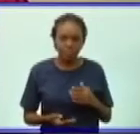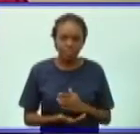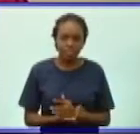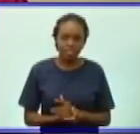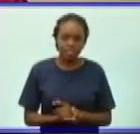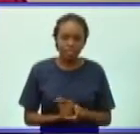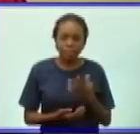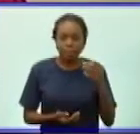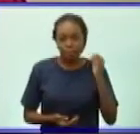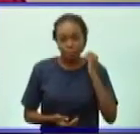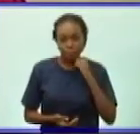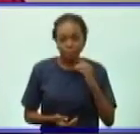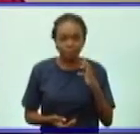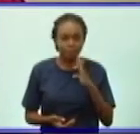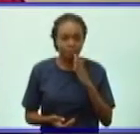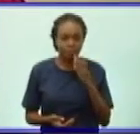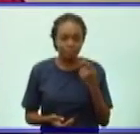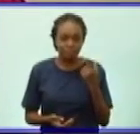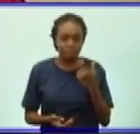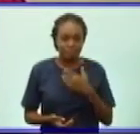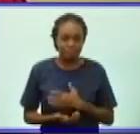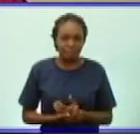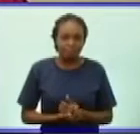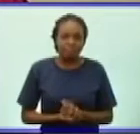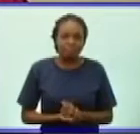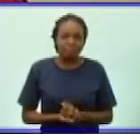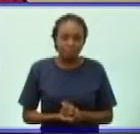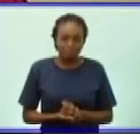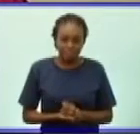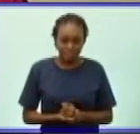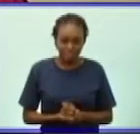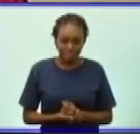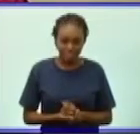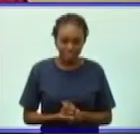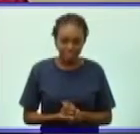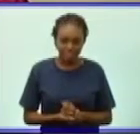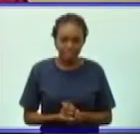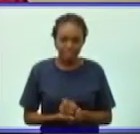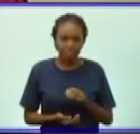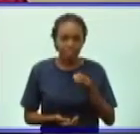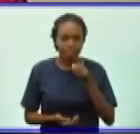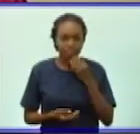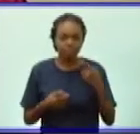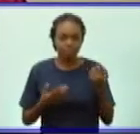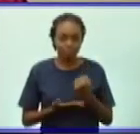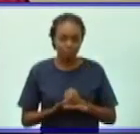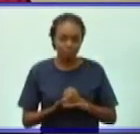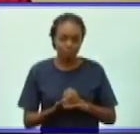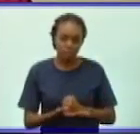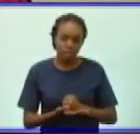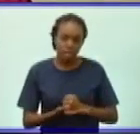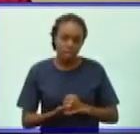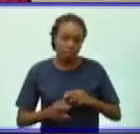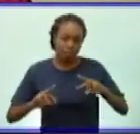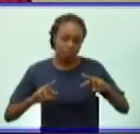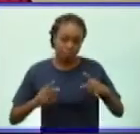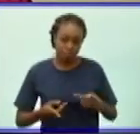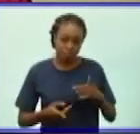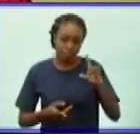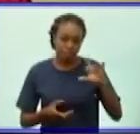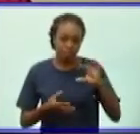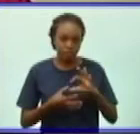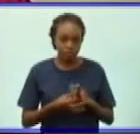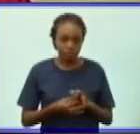fácil resolver este seminario y le va a servir de base para el próximo noveno grado, para